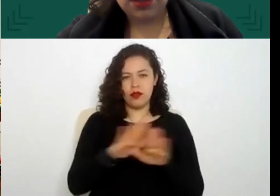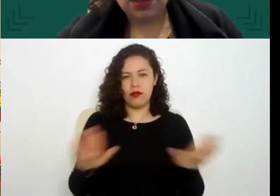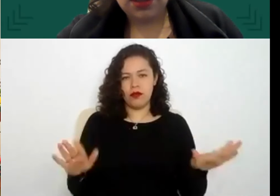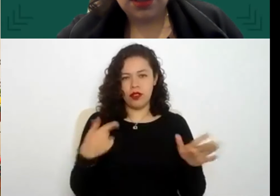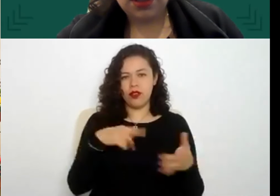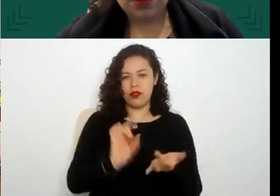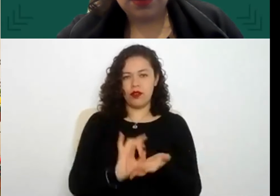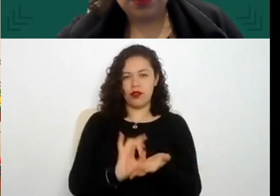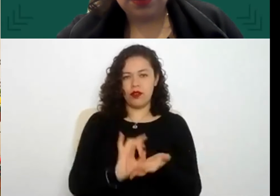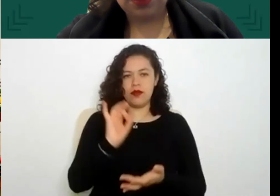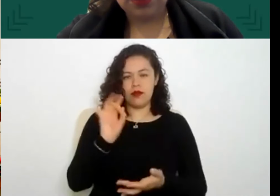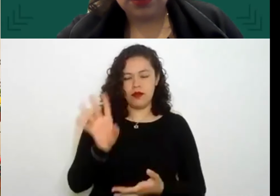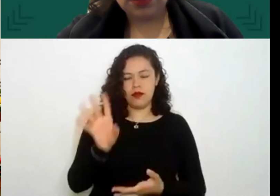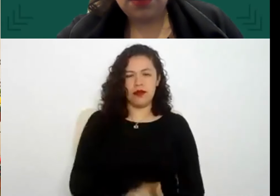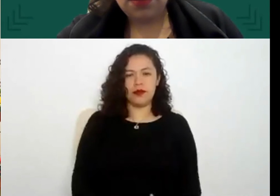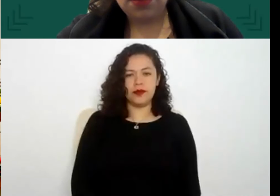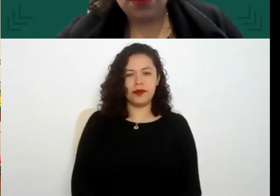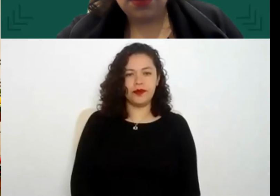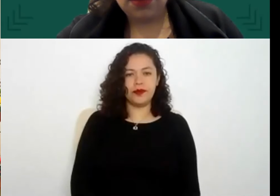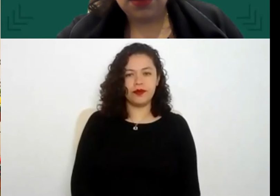Ahorita les pongo la plática a ustedes.